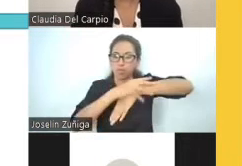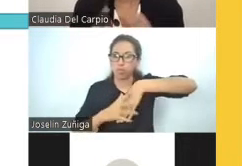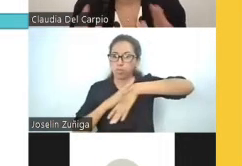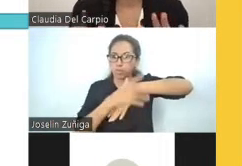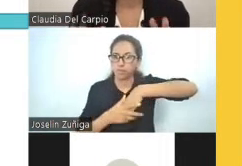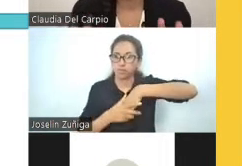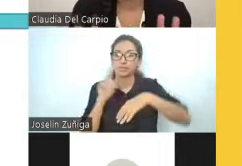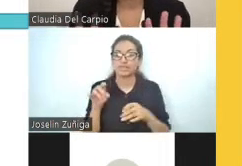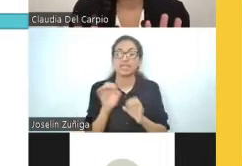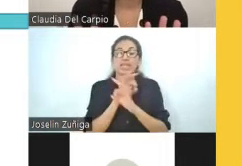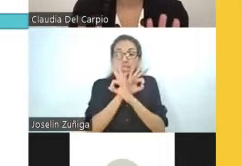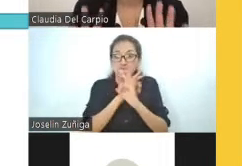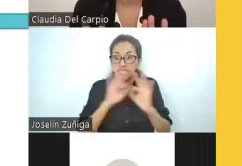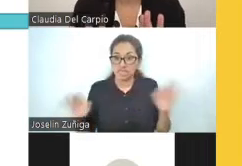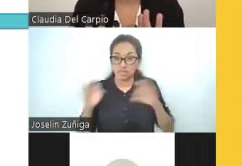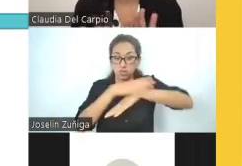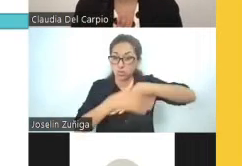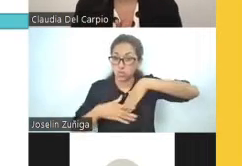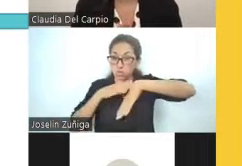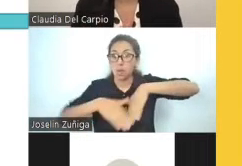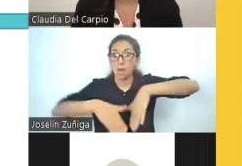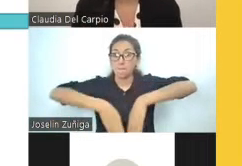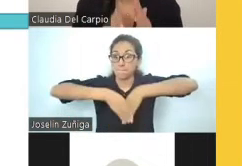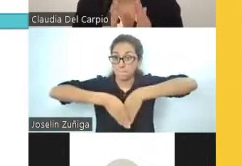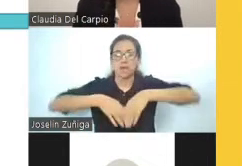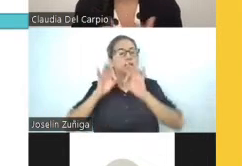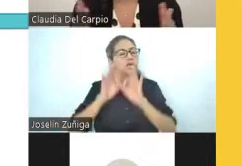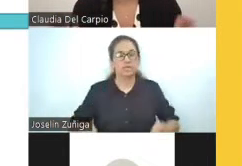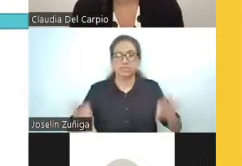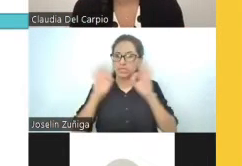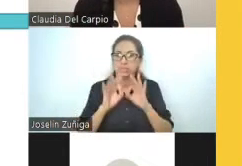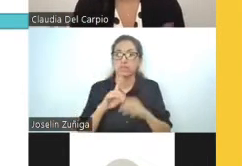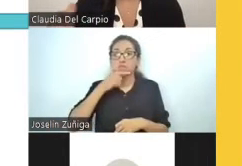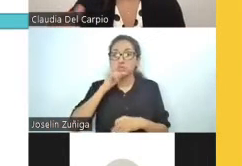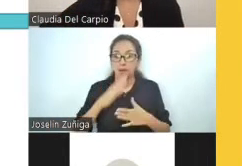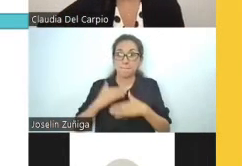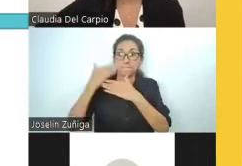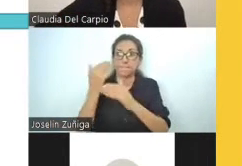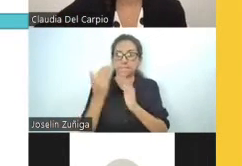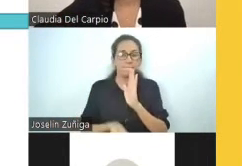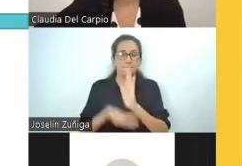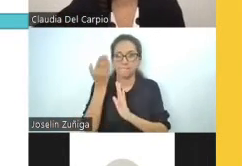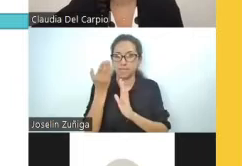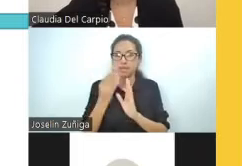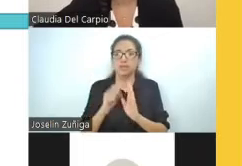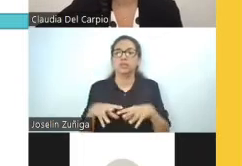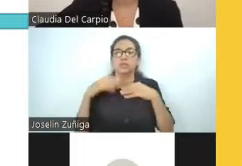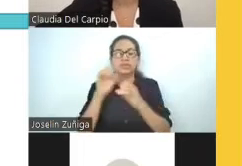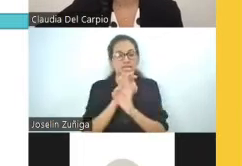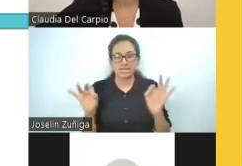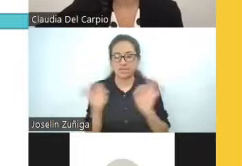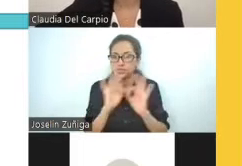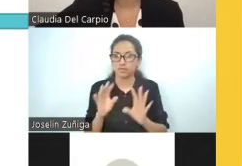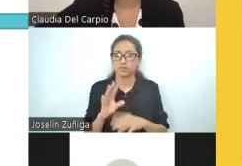Entonces, la higiene de esta zona sí es sumamente importante y en mujeres adultas suele ser insuficiente cuando lo